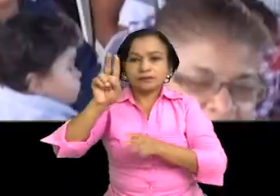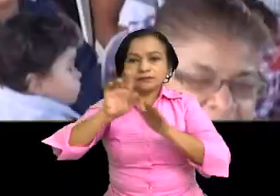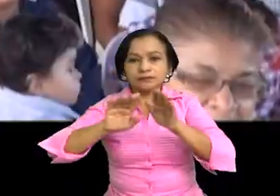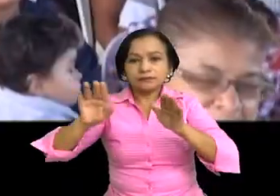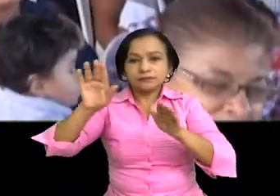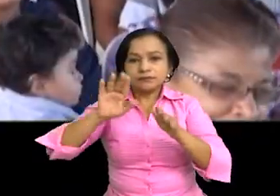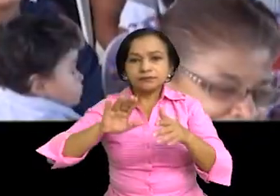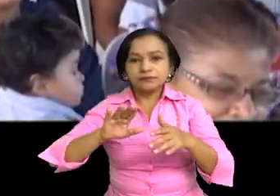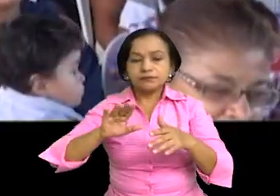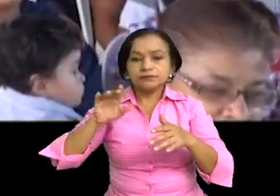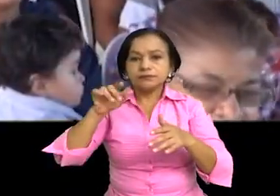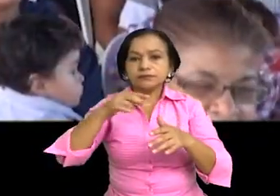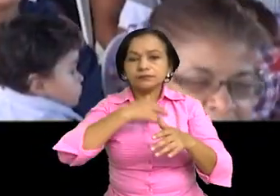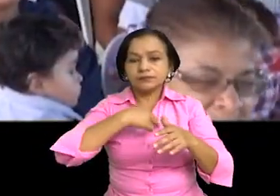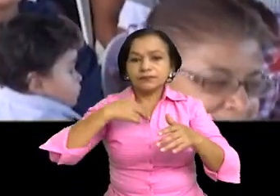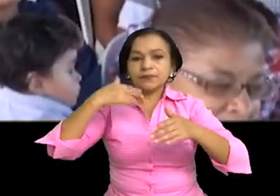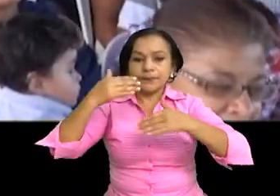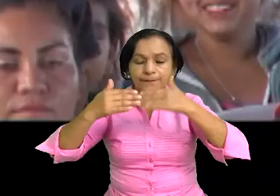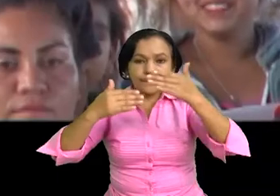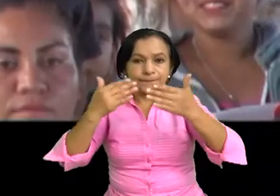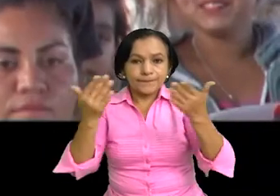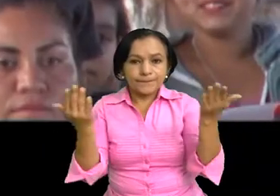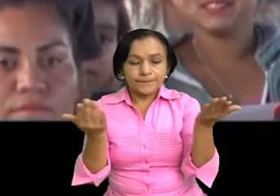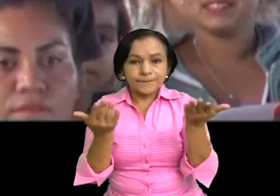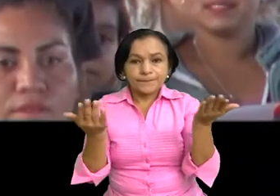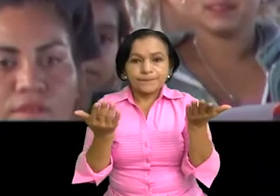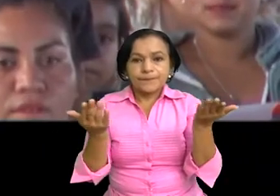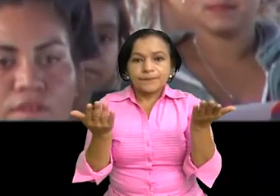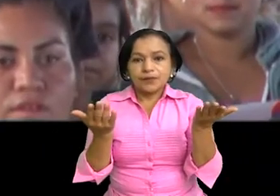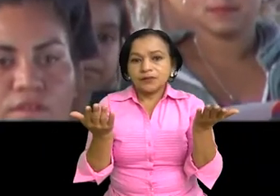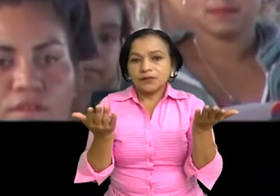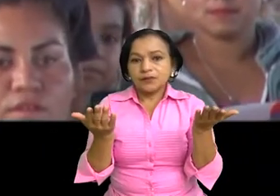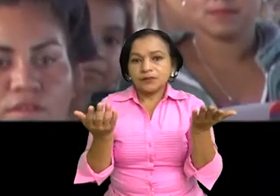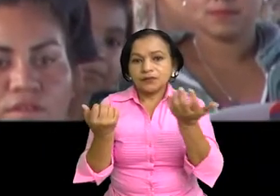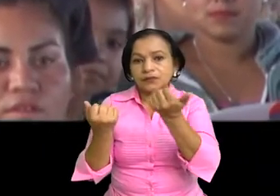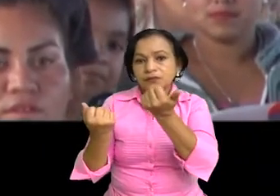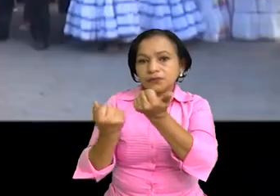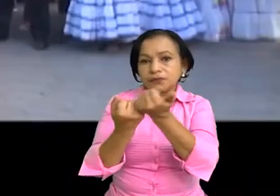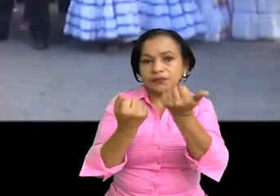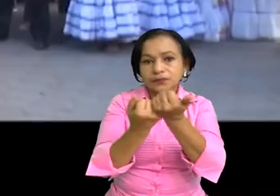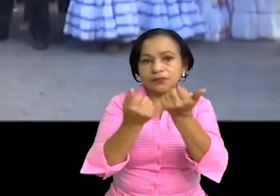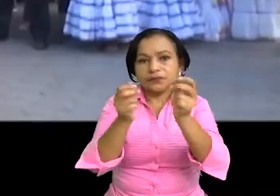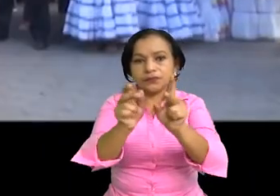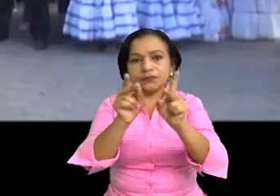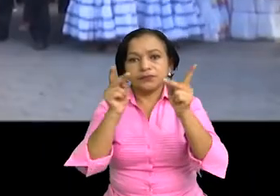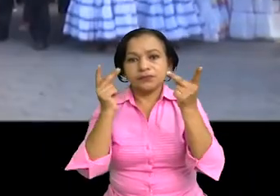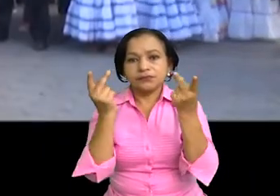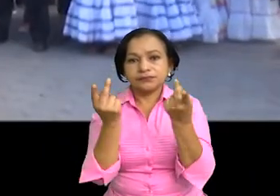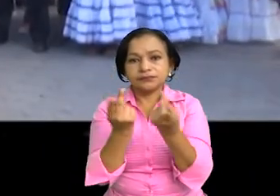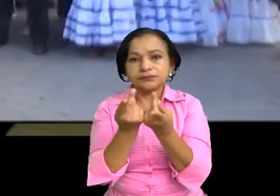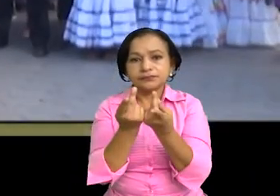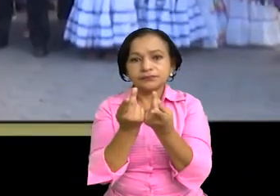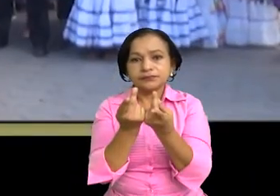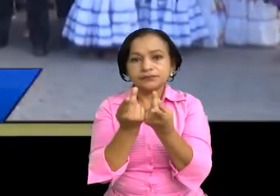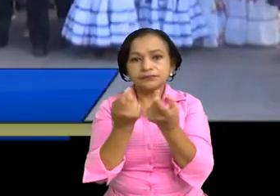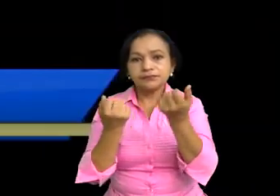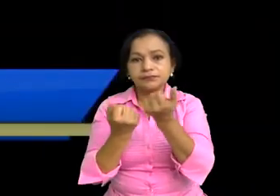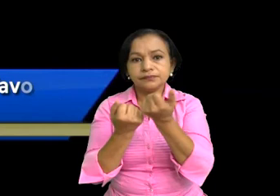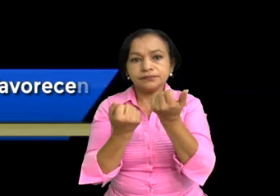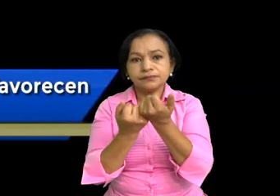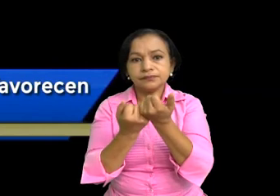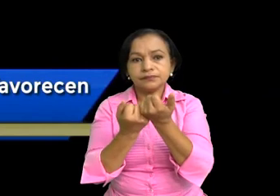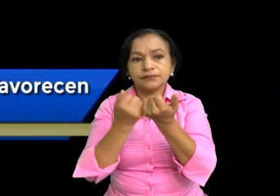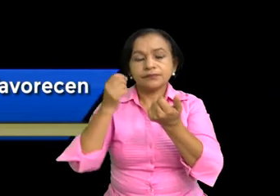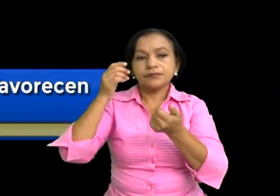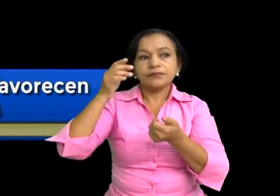Ahí vamos avanzando a pasos agigantados, con gran respaldo de la población, respaldando la gestión del